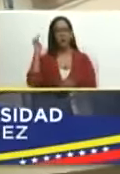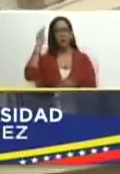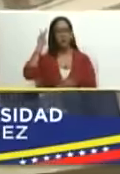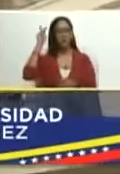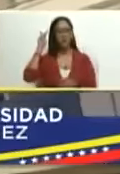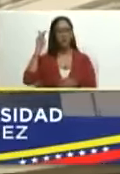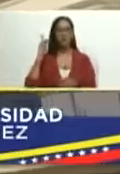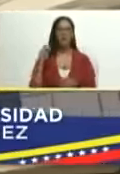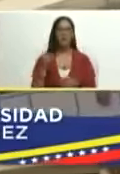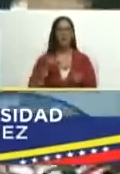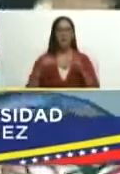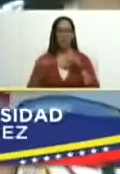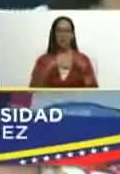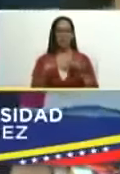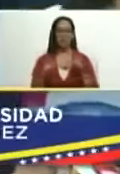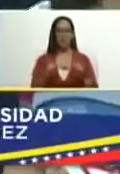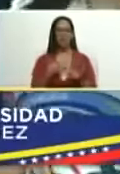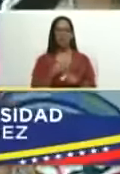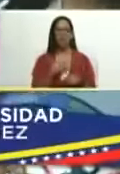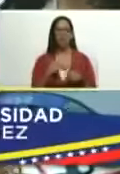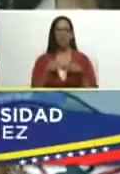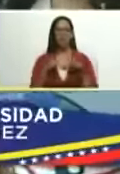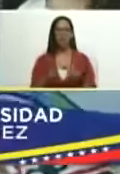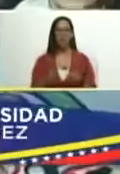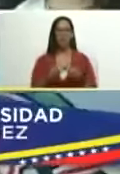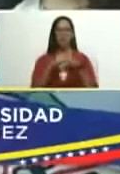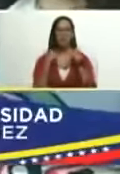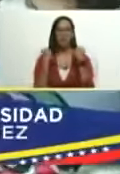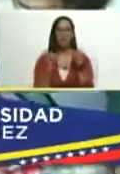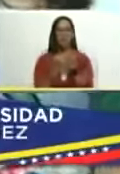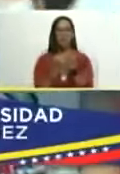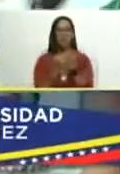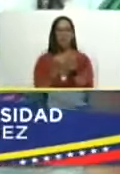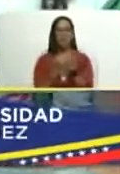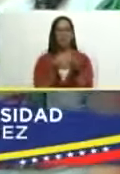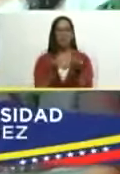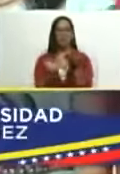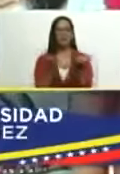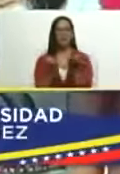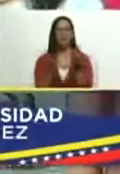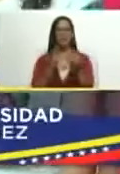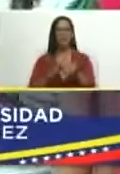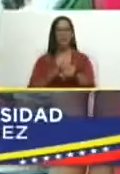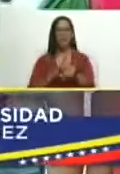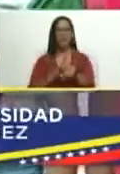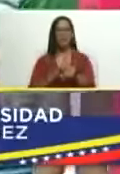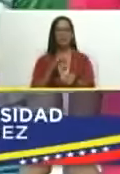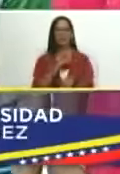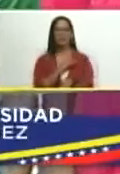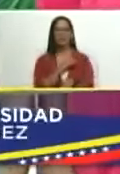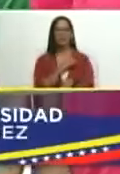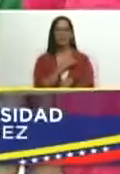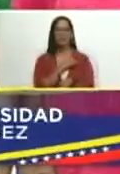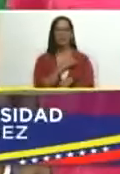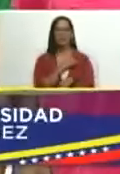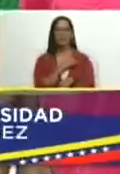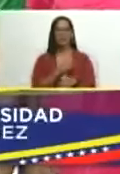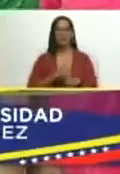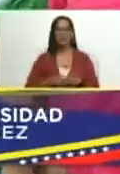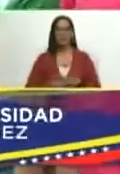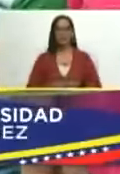los directivos. Quiero entregar esta sala, este servicio médico de la universidad.